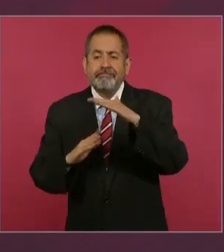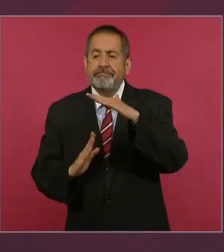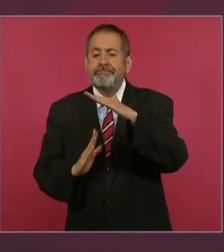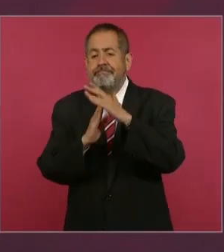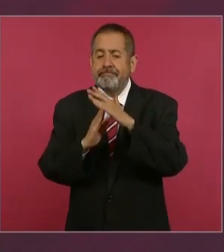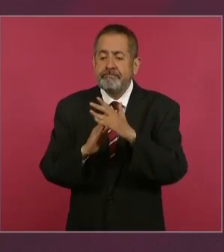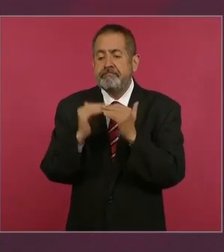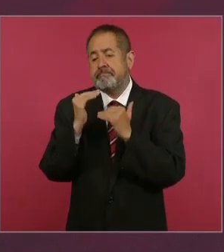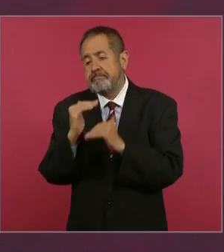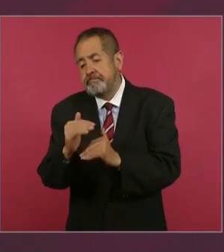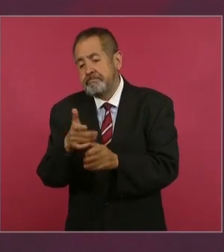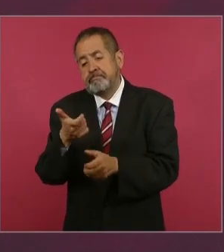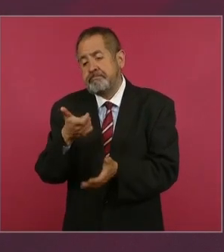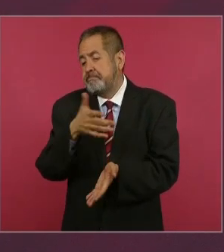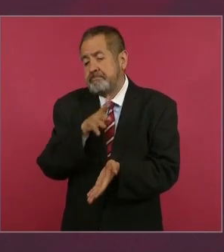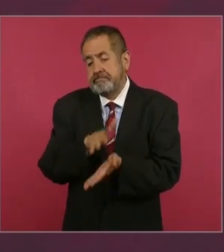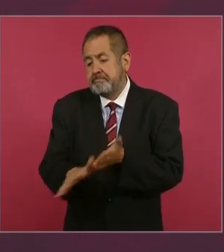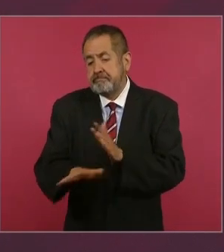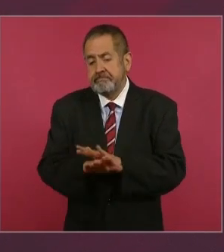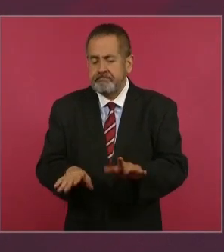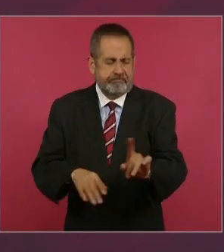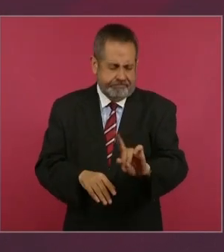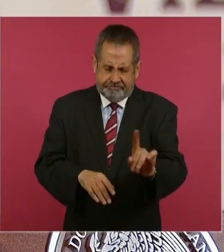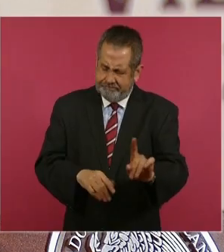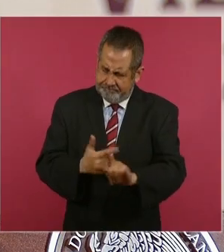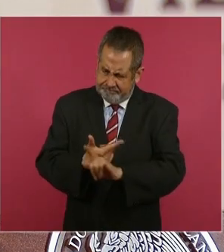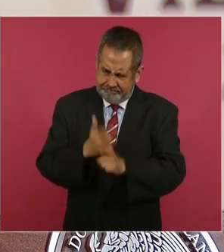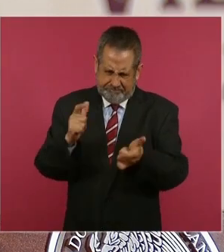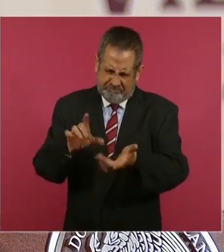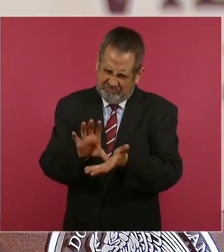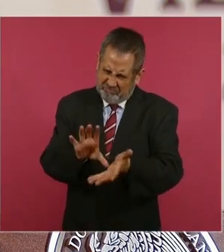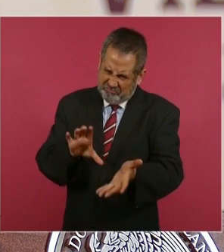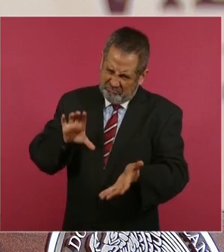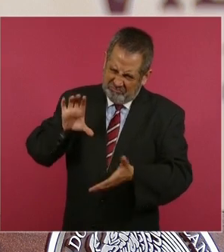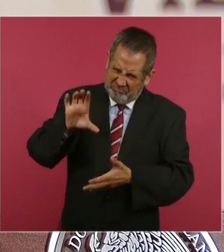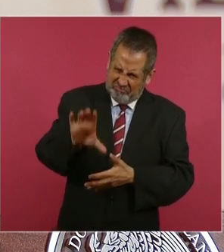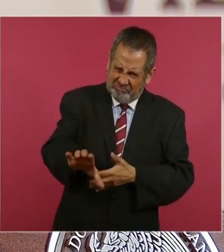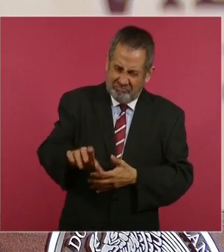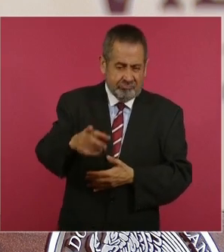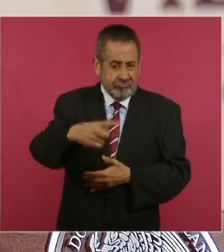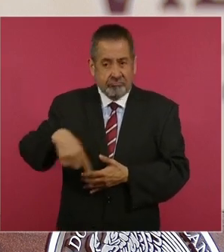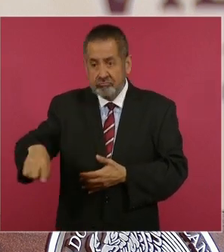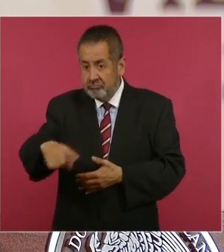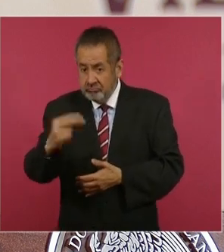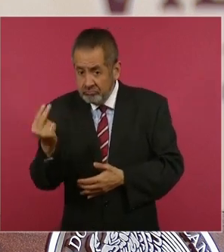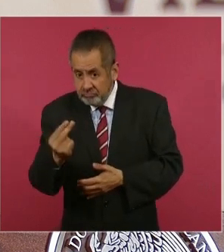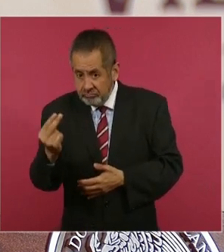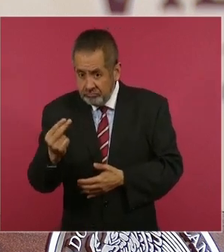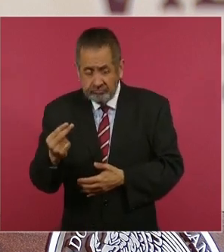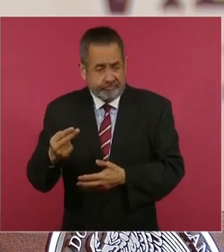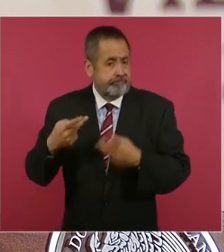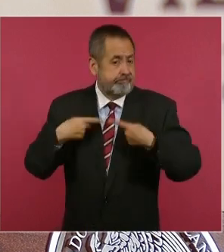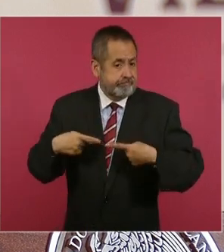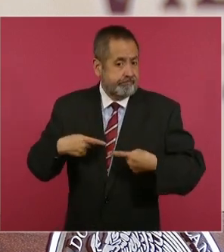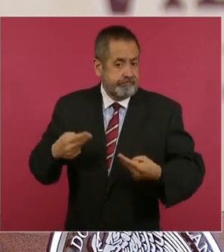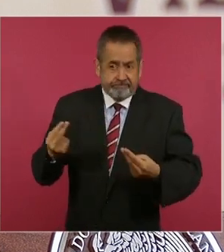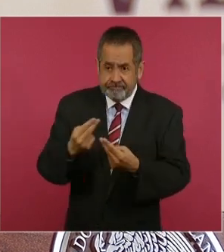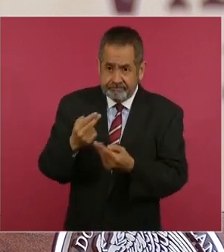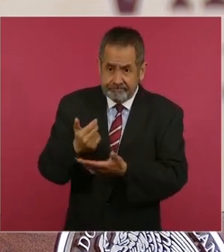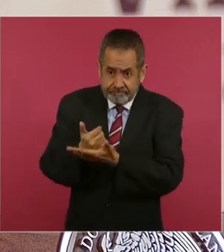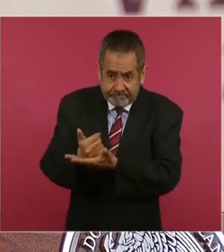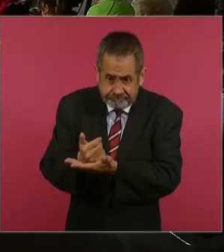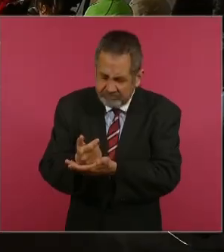límite cuando se trata de beneficiar al pueblo Entonces el